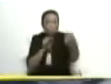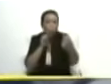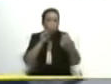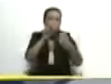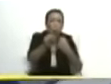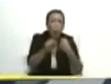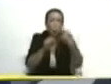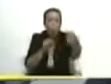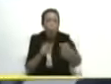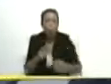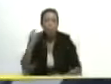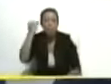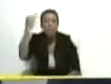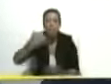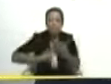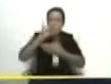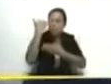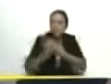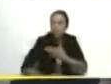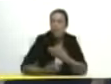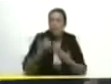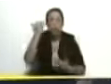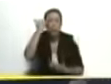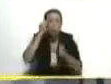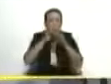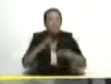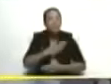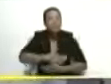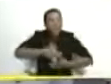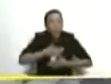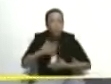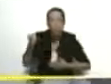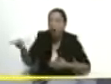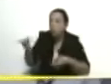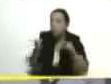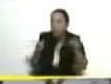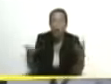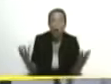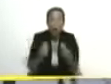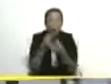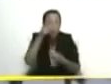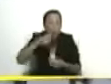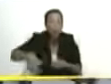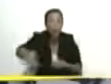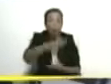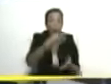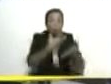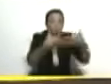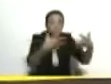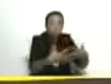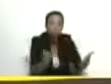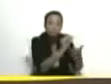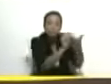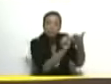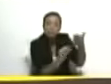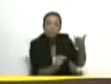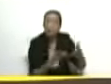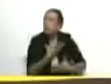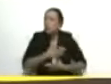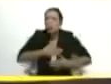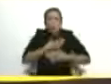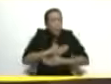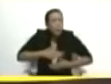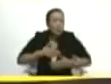contrastación de ideas, de proyectos. Disfruto lo que es hacer una ley junto al pueblo. Disfruto mucho, mucho, mucho